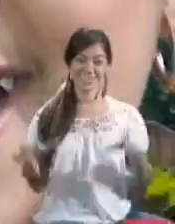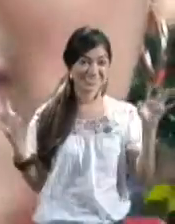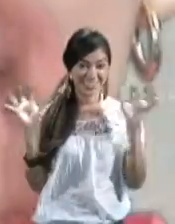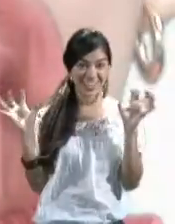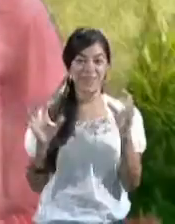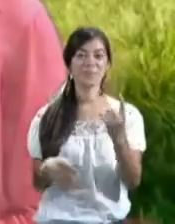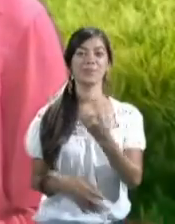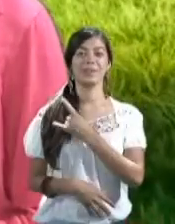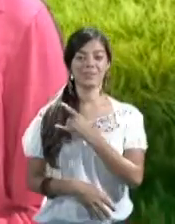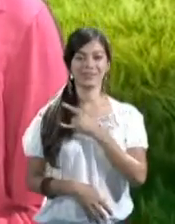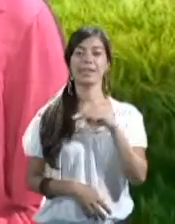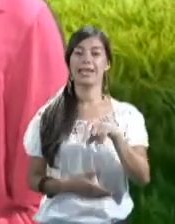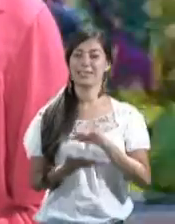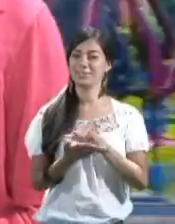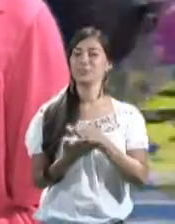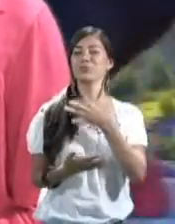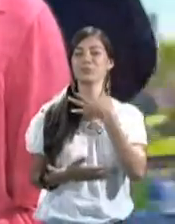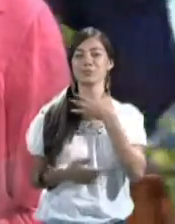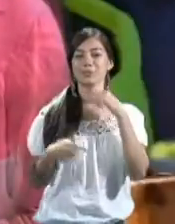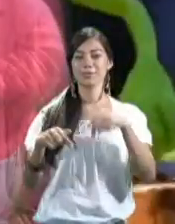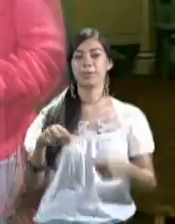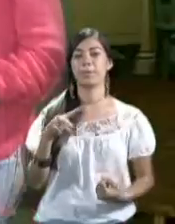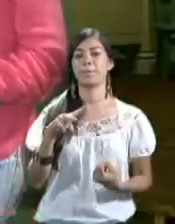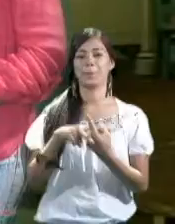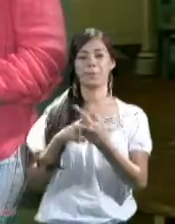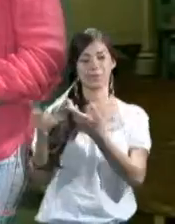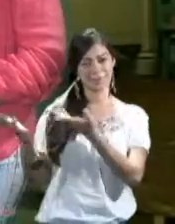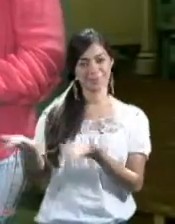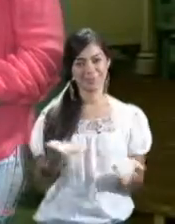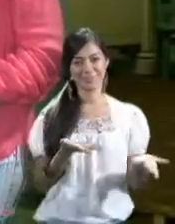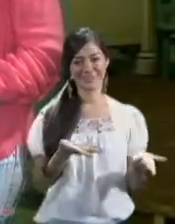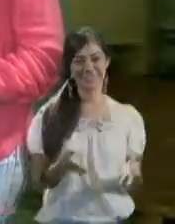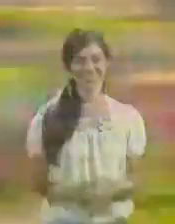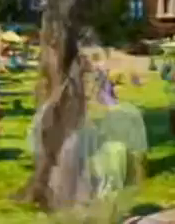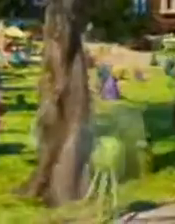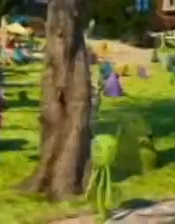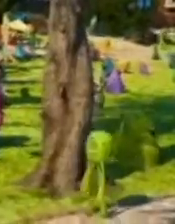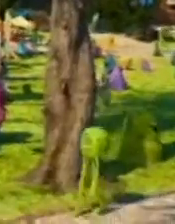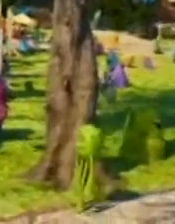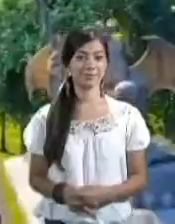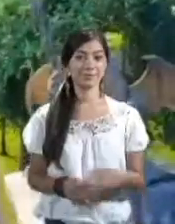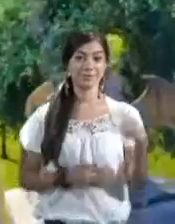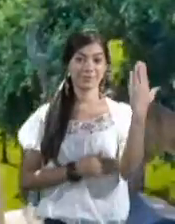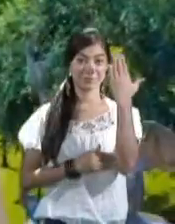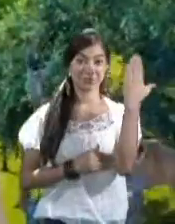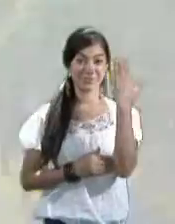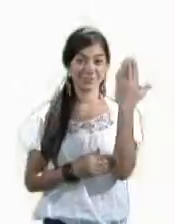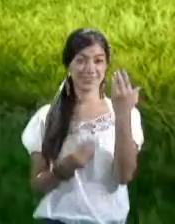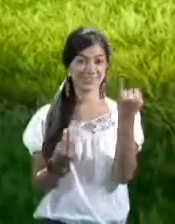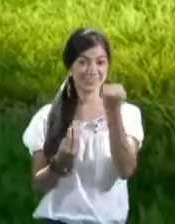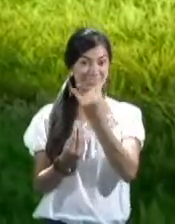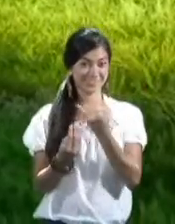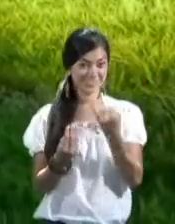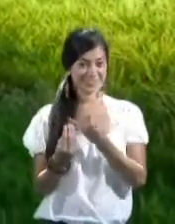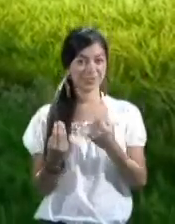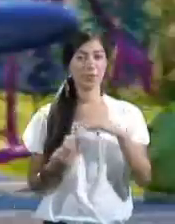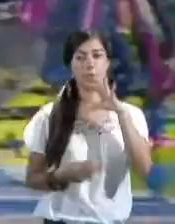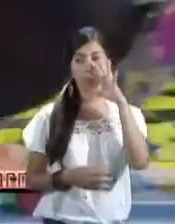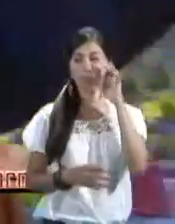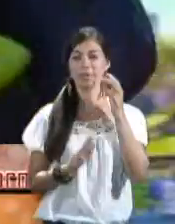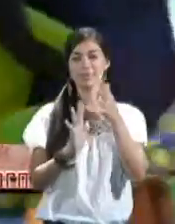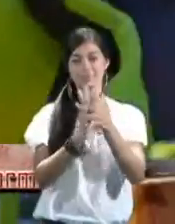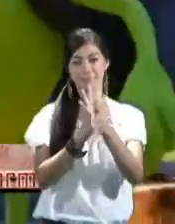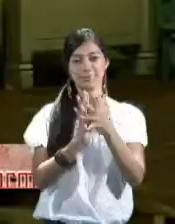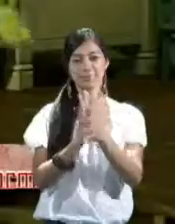El estreno de la película Monster University se realizará este fin de semana a nivel mundial. Es una película animada en 3D dirigida por